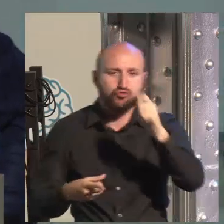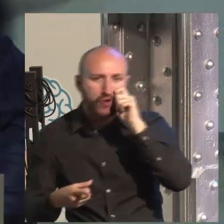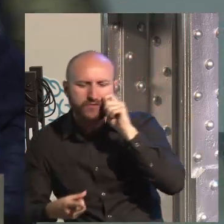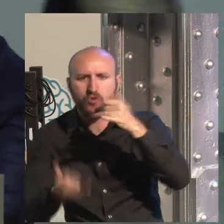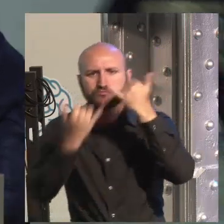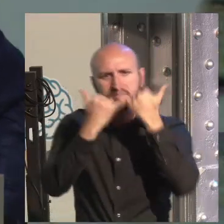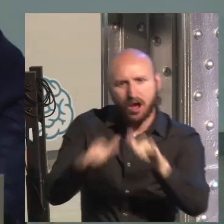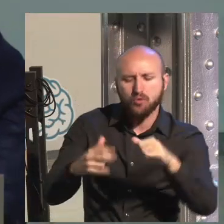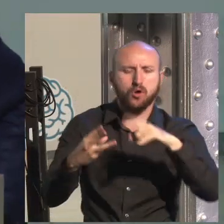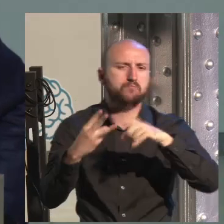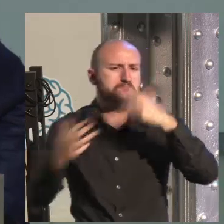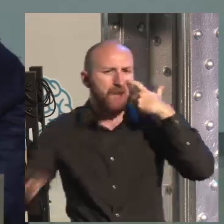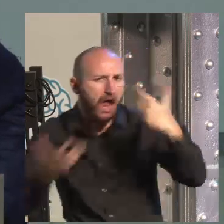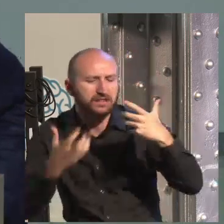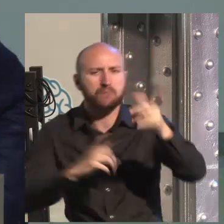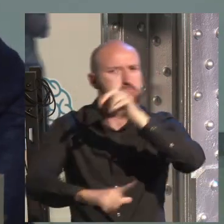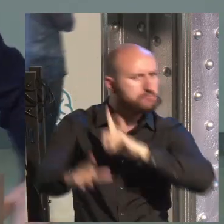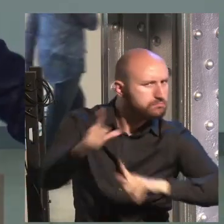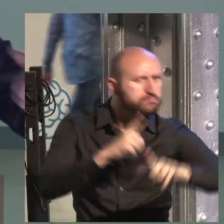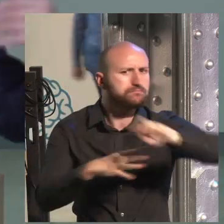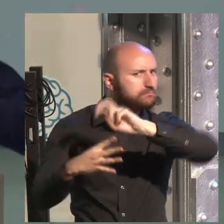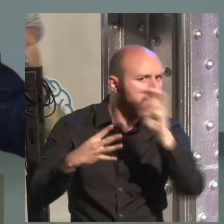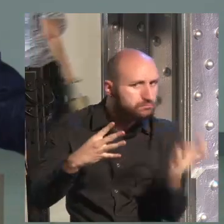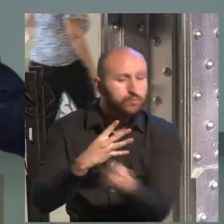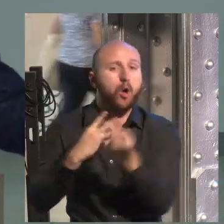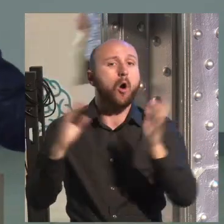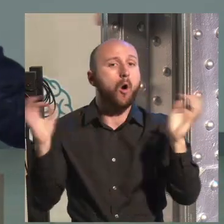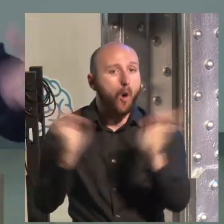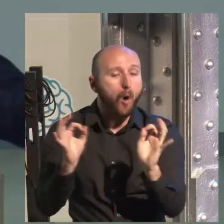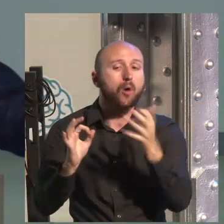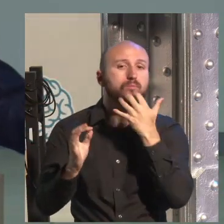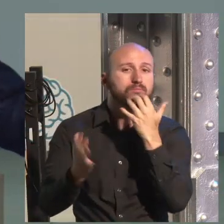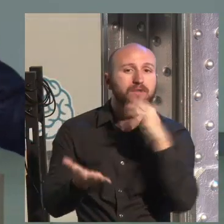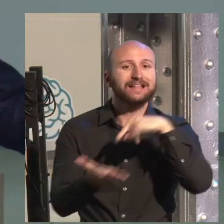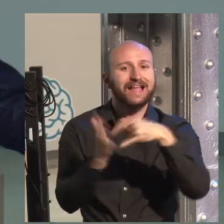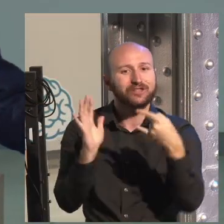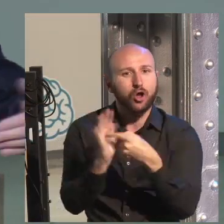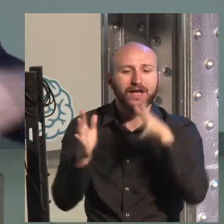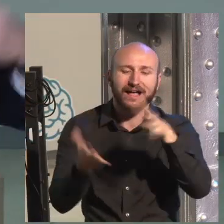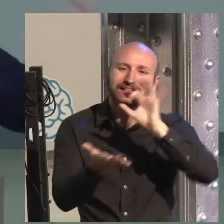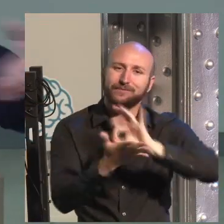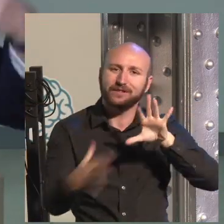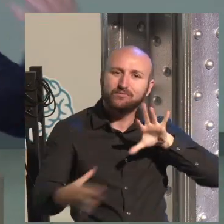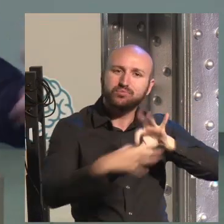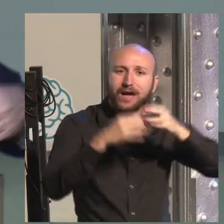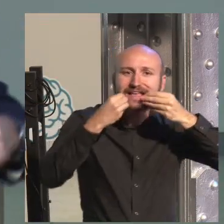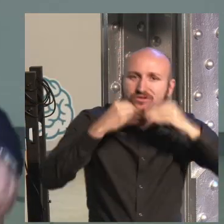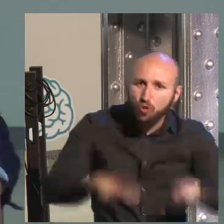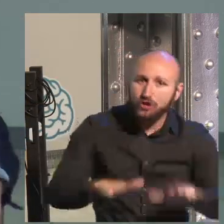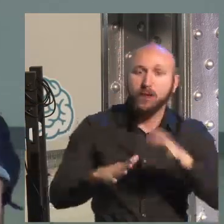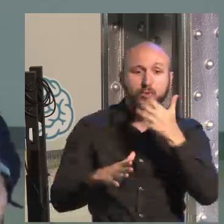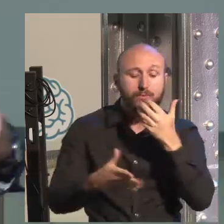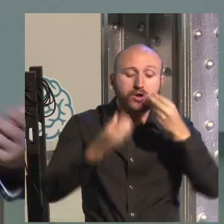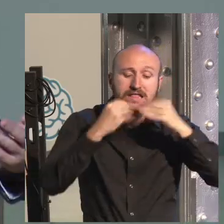las artes, los viajes, todo. O por tecnologías al servicio de las historias, como son, por ejemplo,